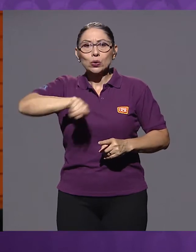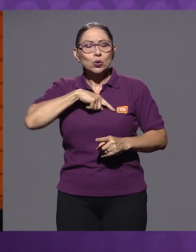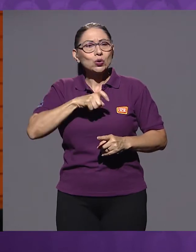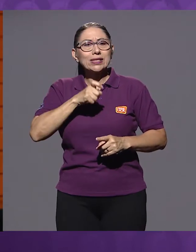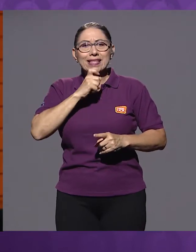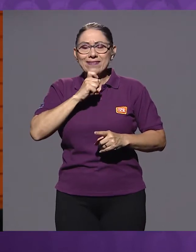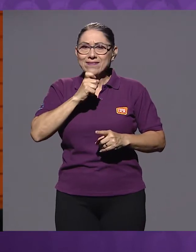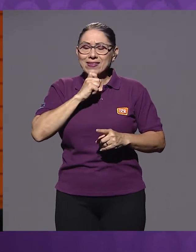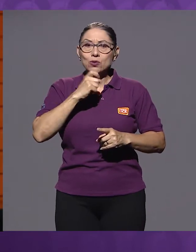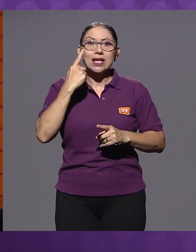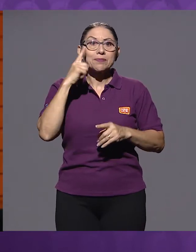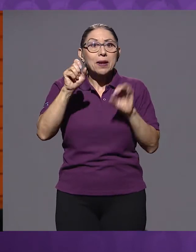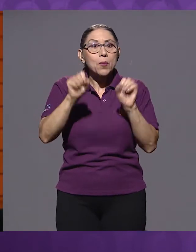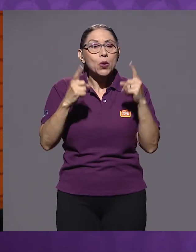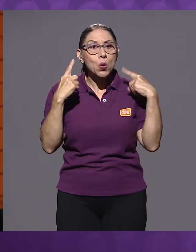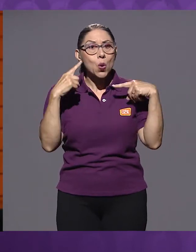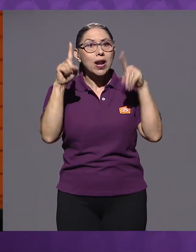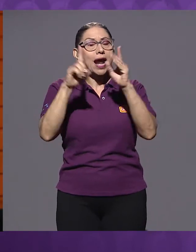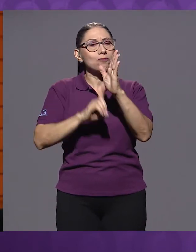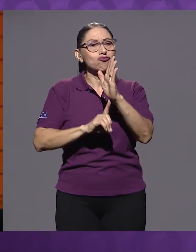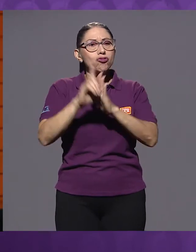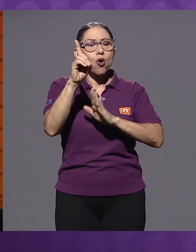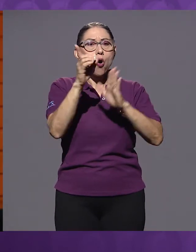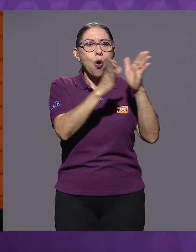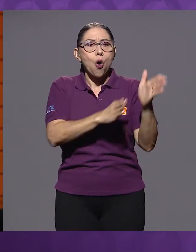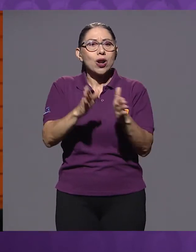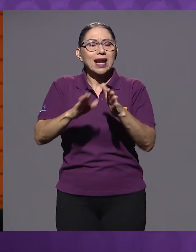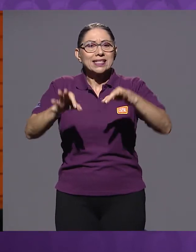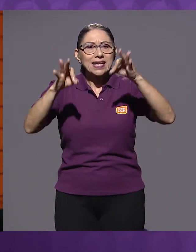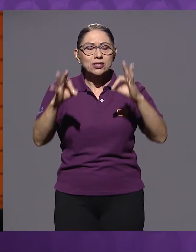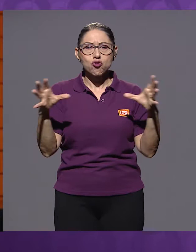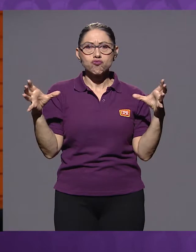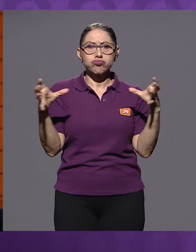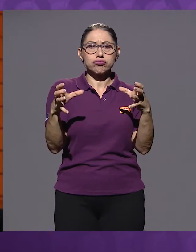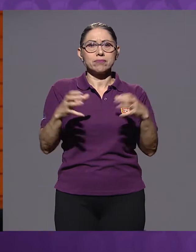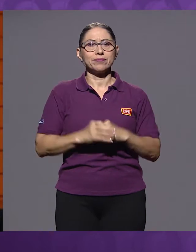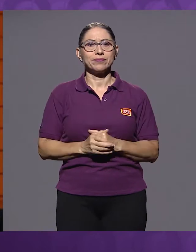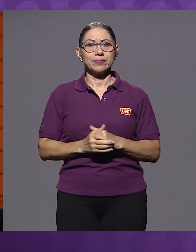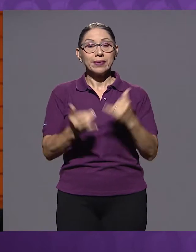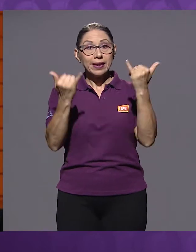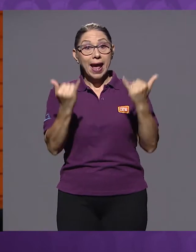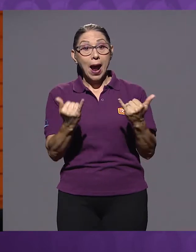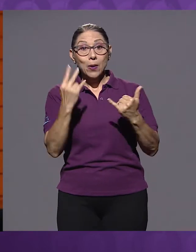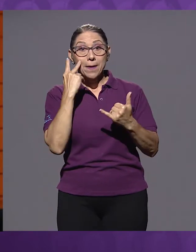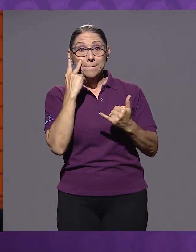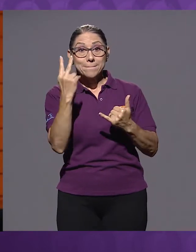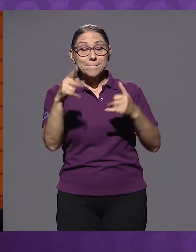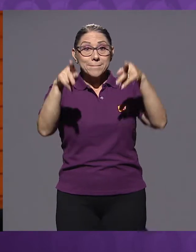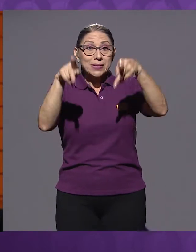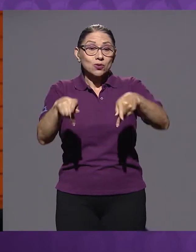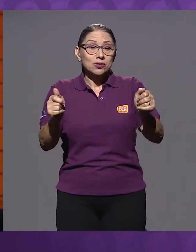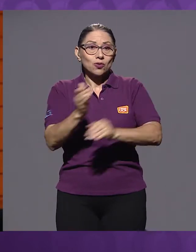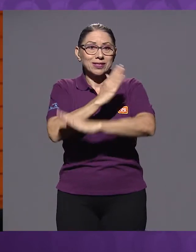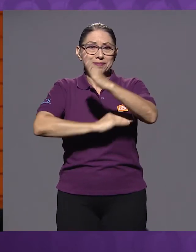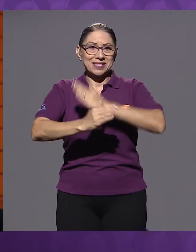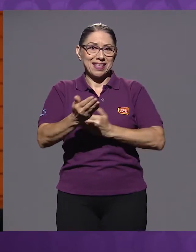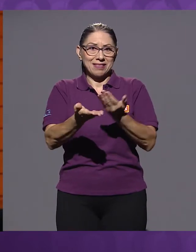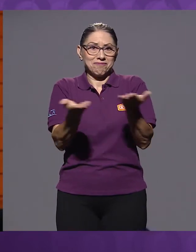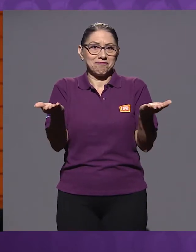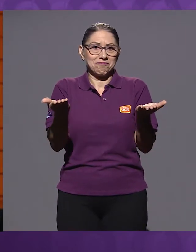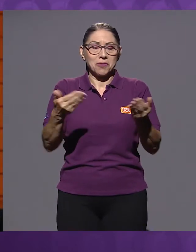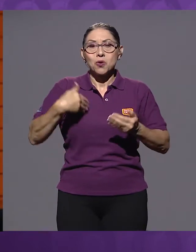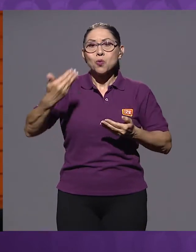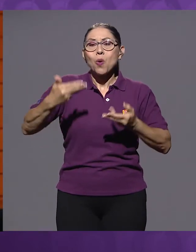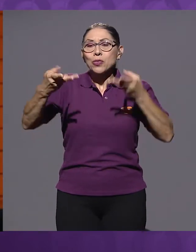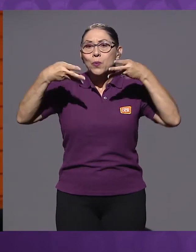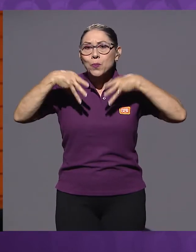para el desarrollo de esa organización tan necesaria. Ahora dimensionémoslos en las personas con discapacidad cuando